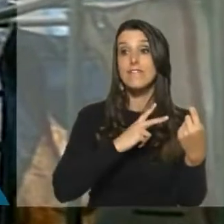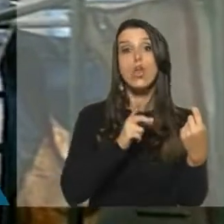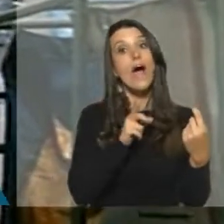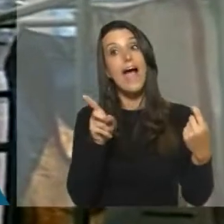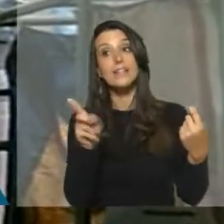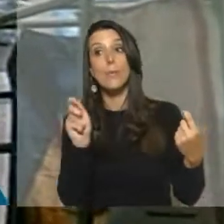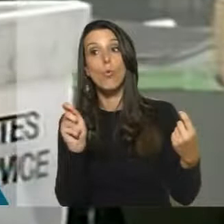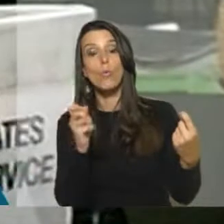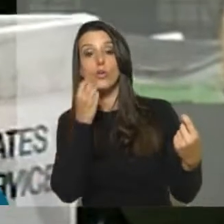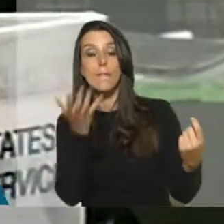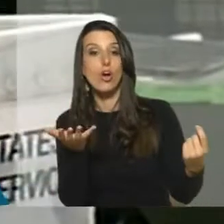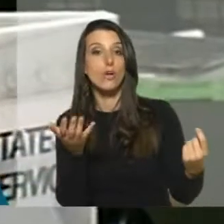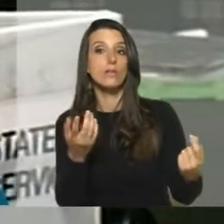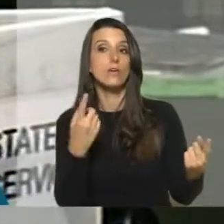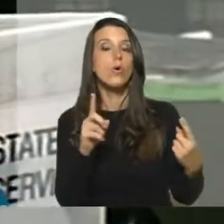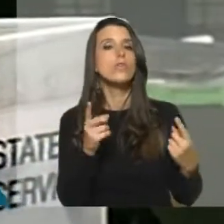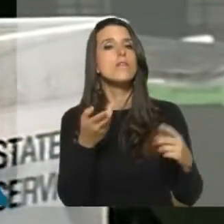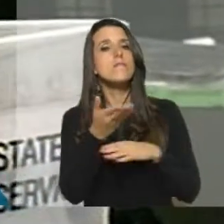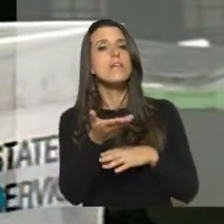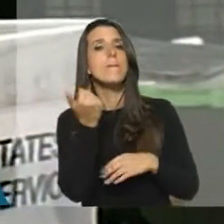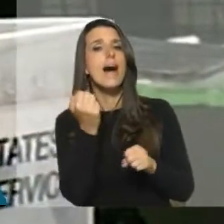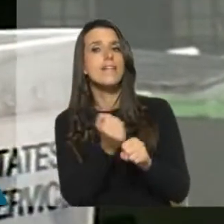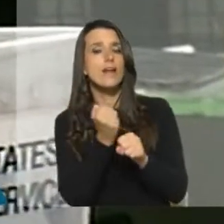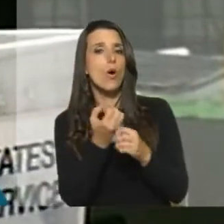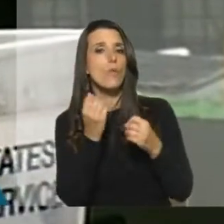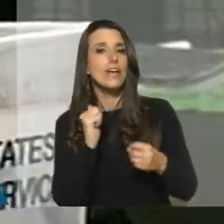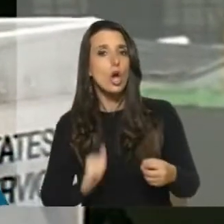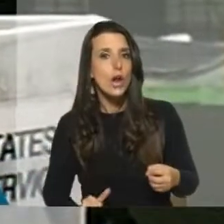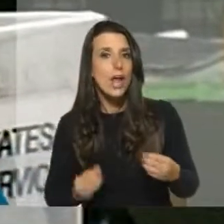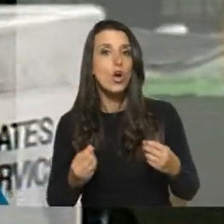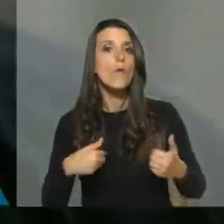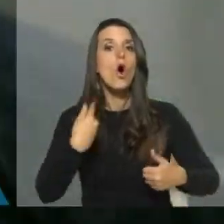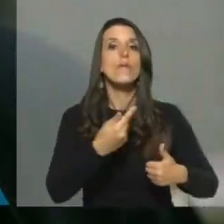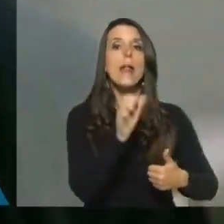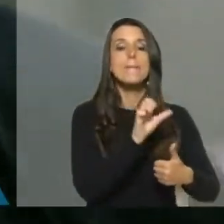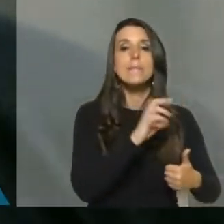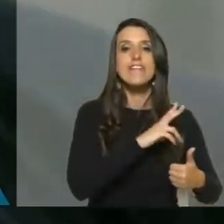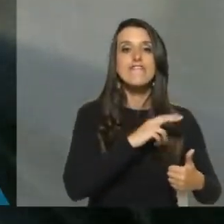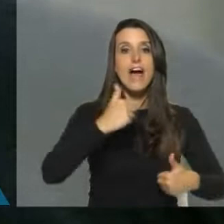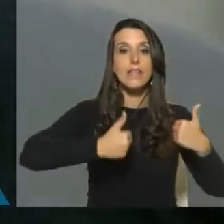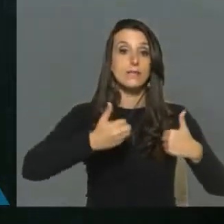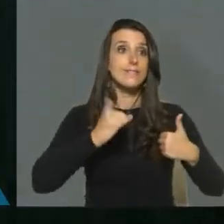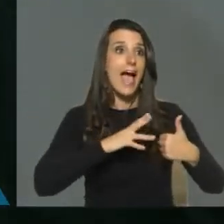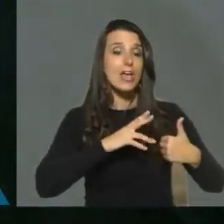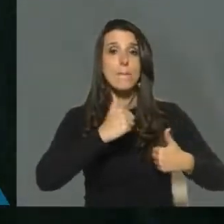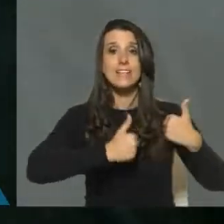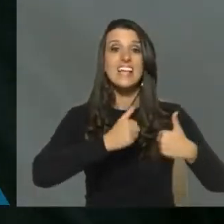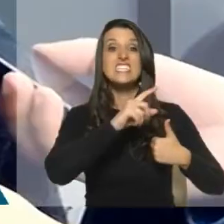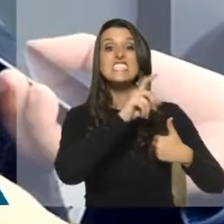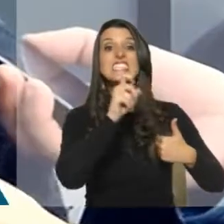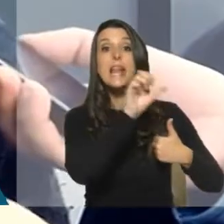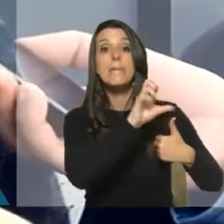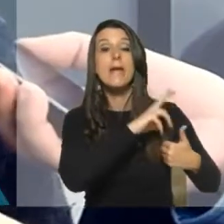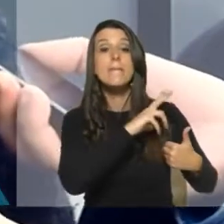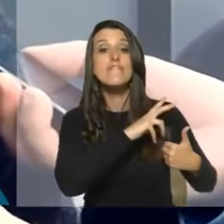vamos a estar en mejores condiciones. Cuando ustedes piden más trabajo, ¿es porque el correo está en competencia con otras empresas? Tenemos una competencia con más de 100 permisarios